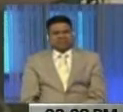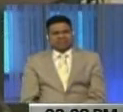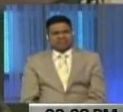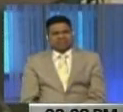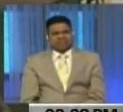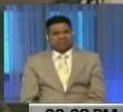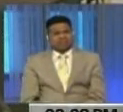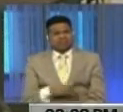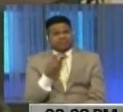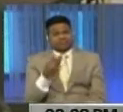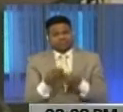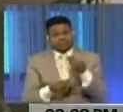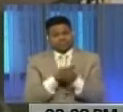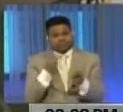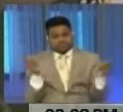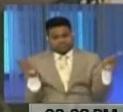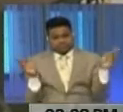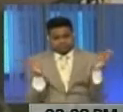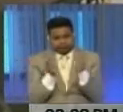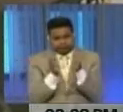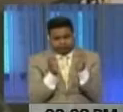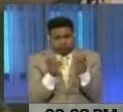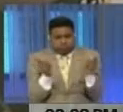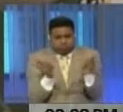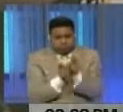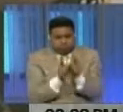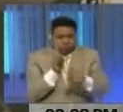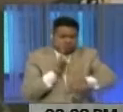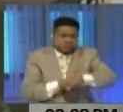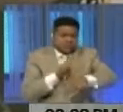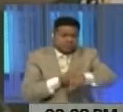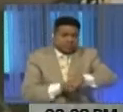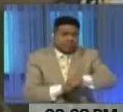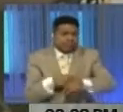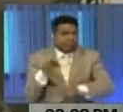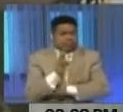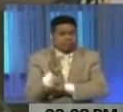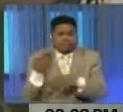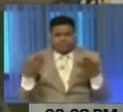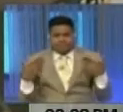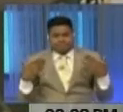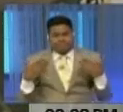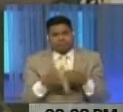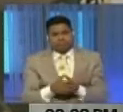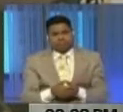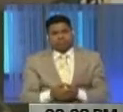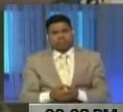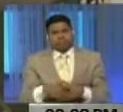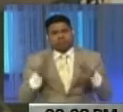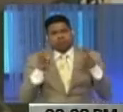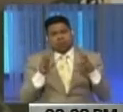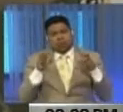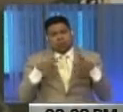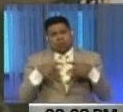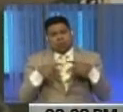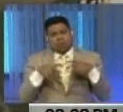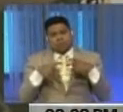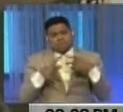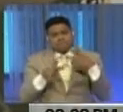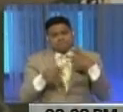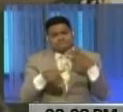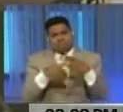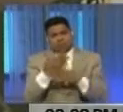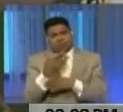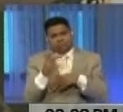A esos efectos, en el corto plazo, estamos ya concretando el plan de desarrollo de inversiones en el nuevo modelo productivo. Vamos a pasar a